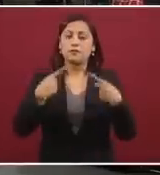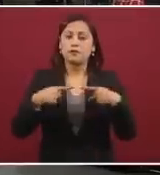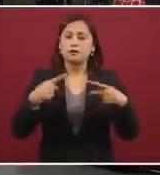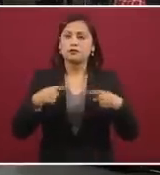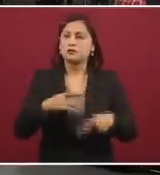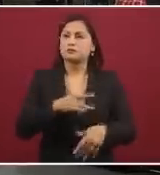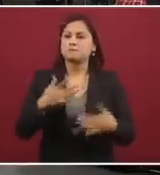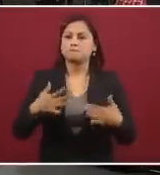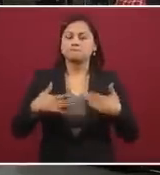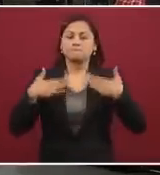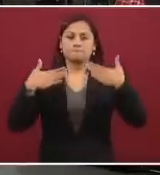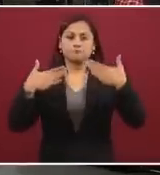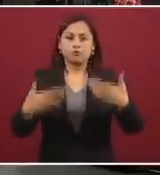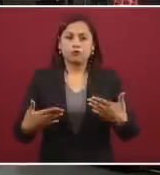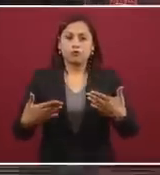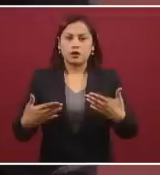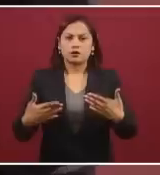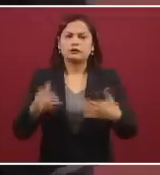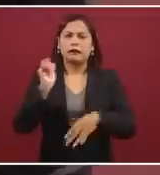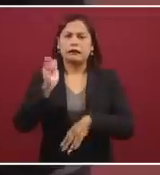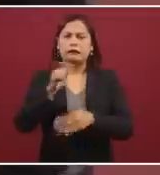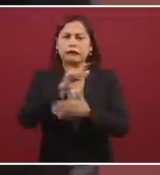qué va a consistir